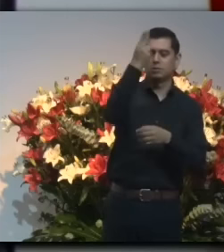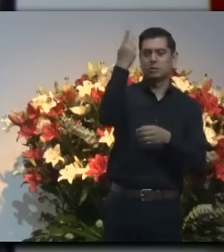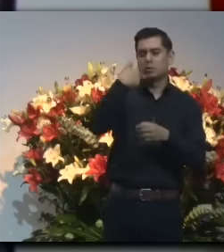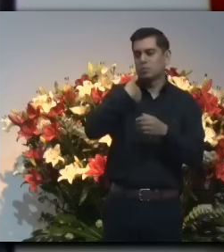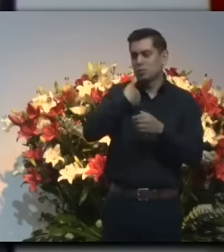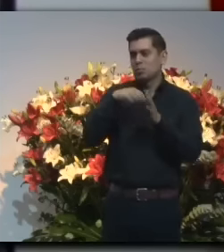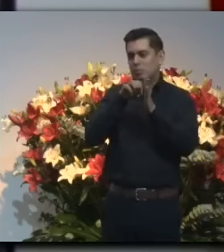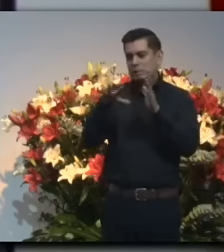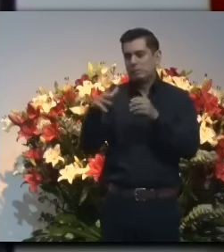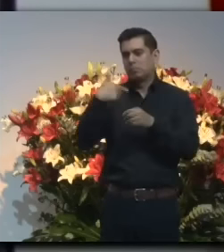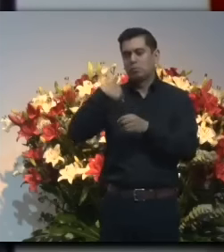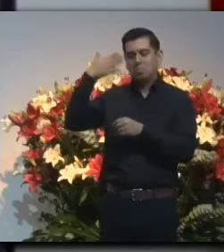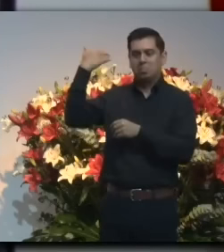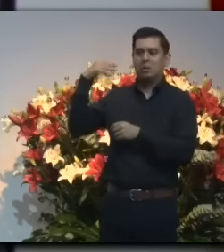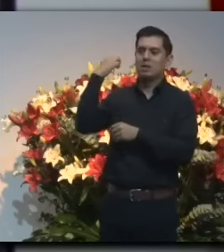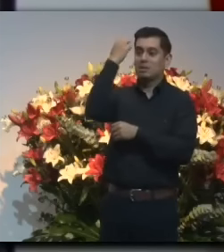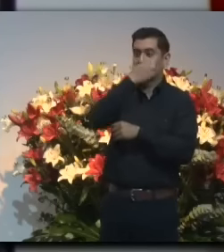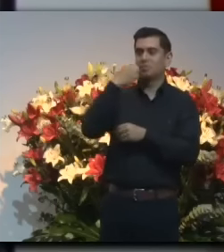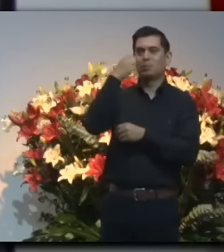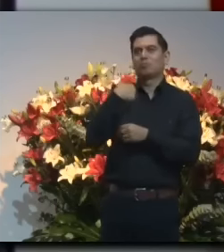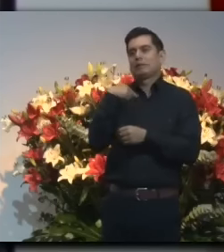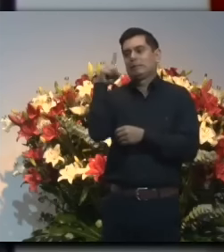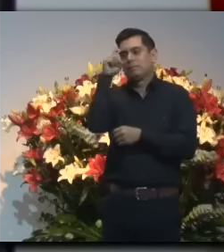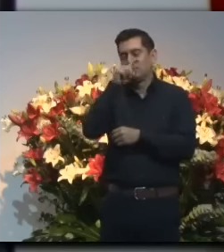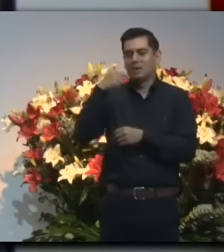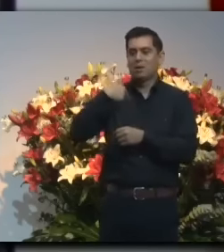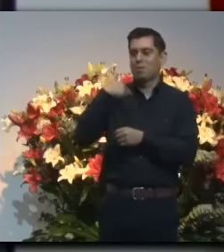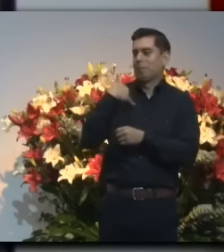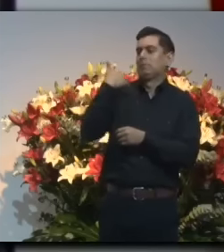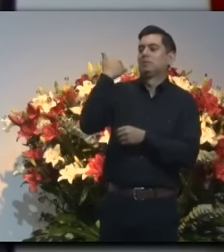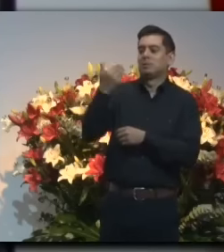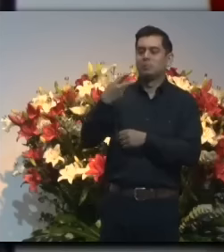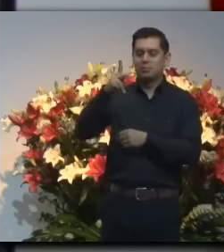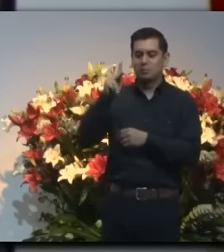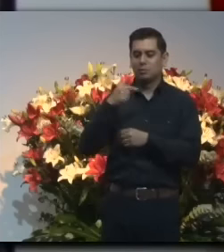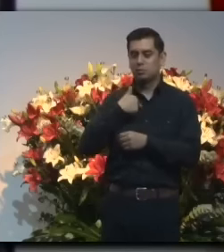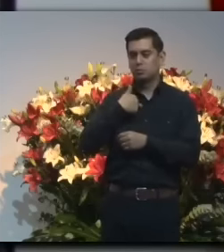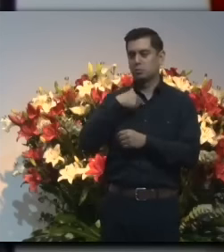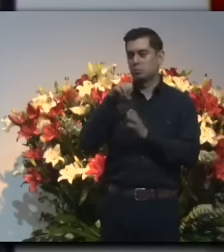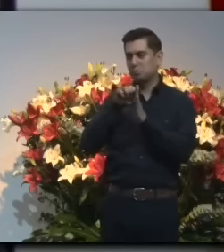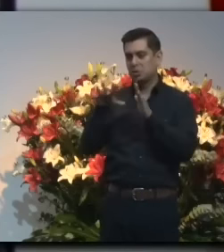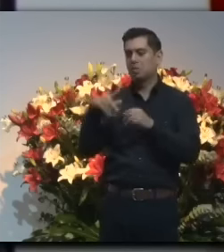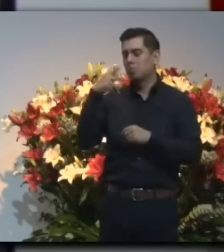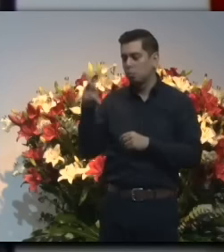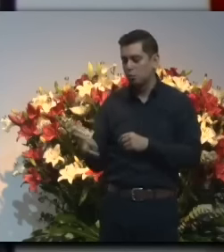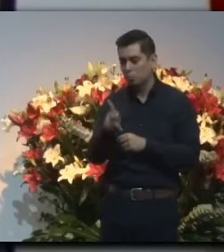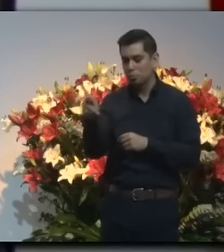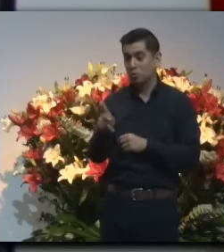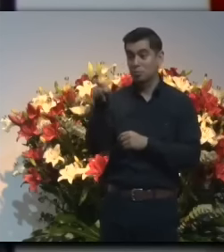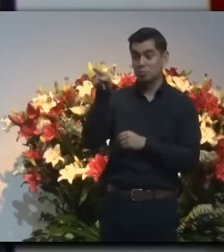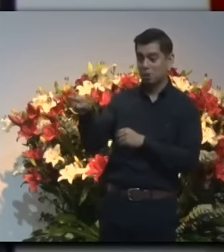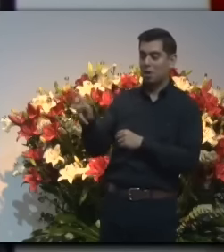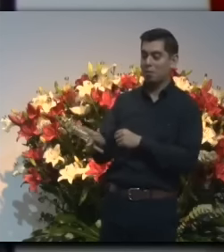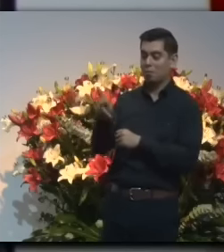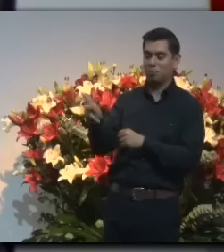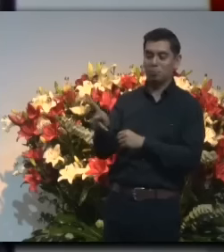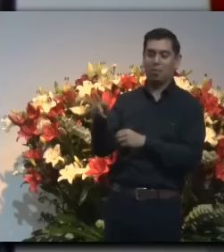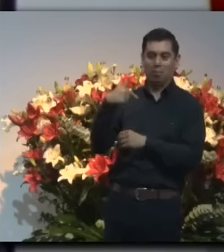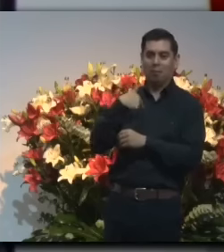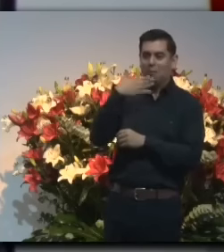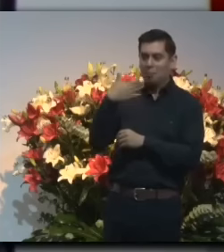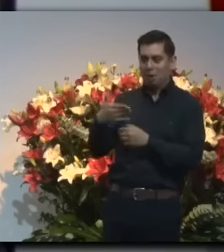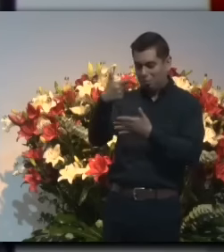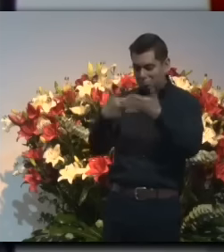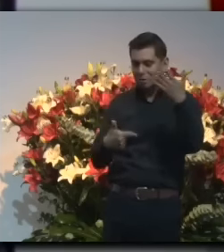yo creo, el examen de admisión. Vienes con un nivel académico bajísimo de los pueblos. Yo era de 10 en mi pueblo y en el primer semestre